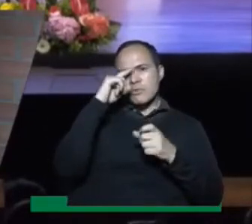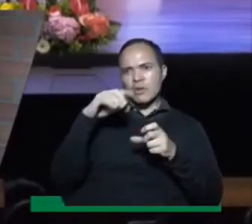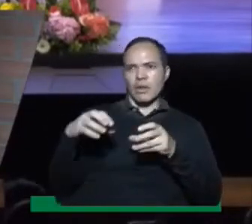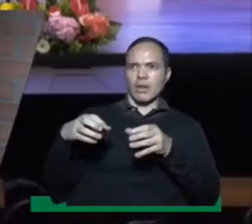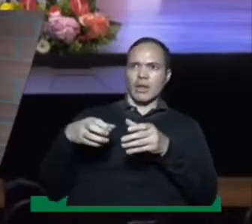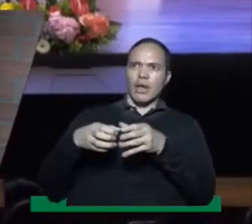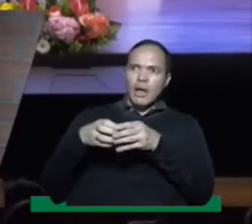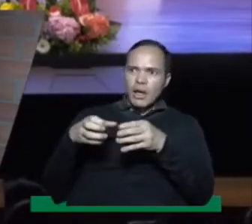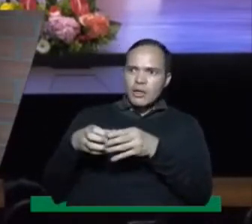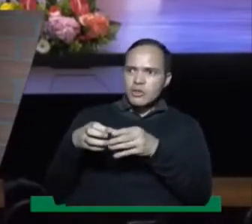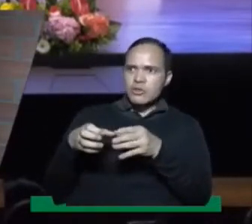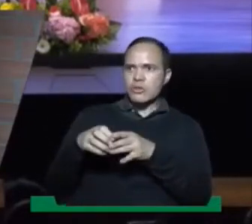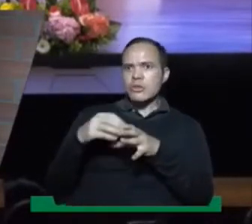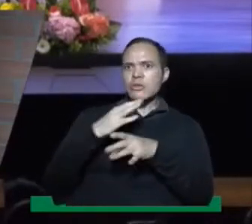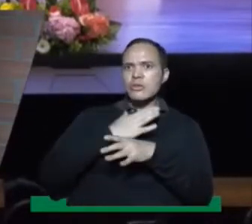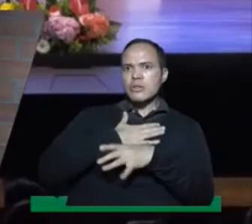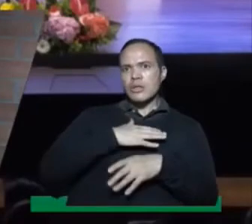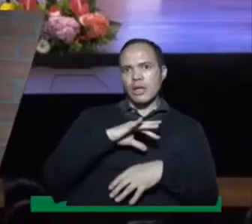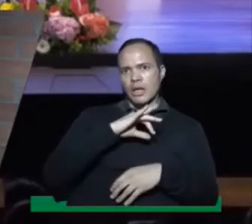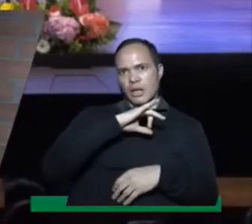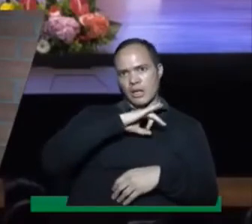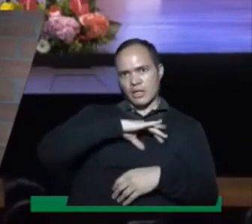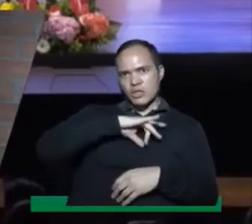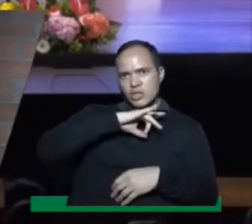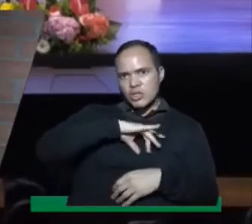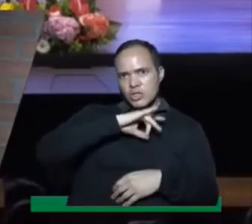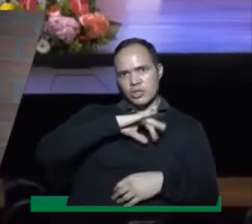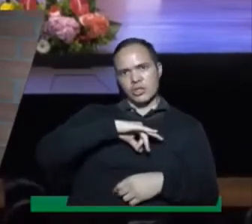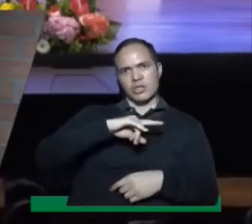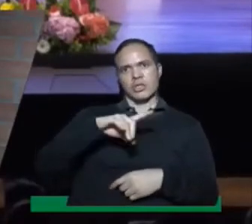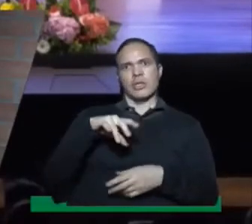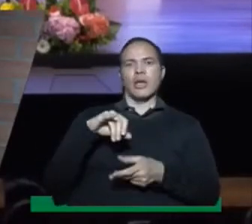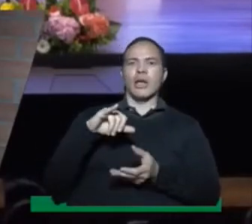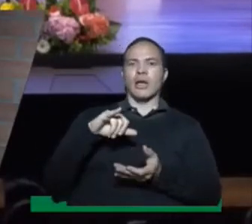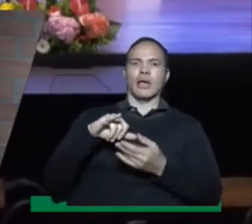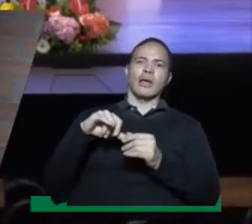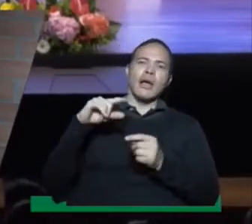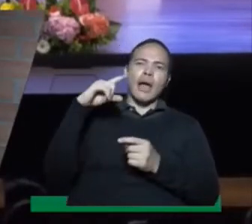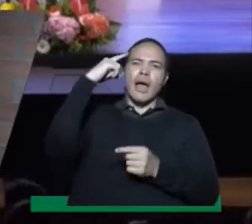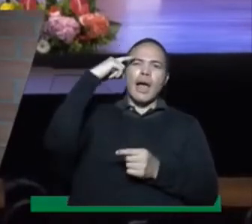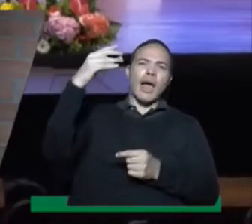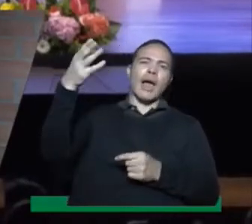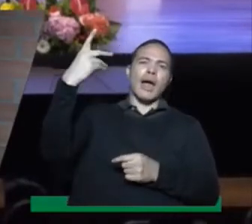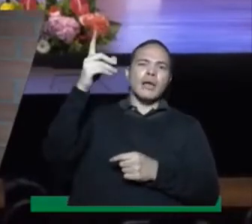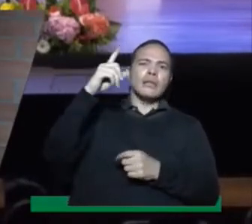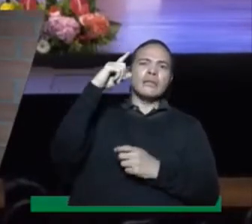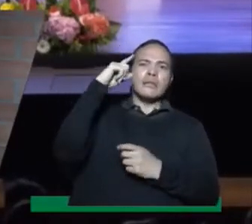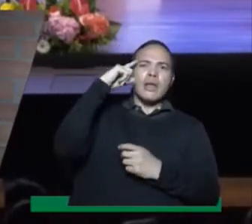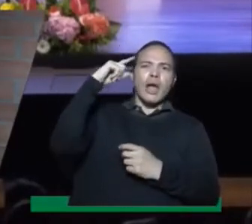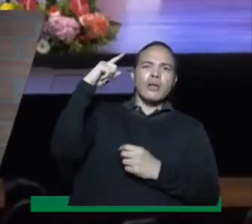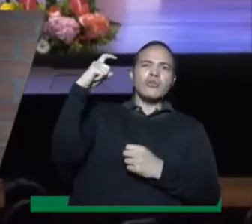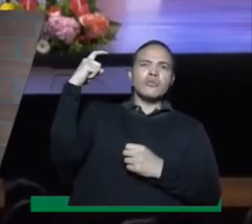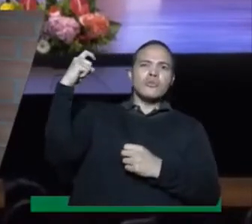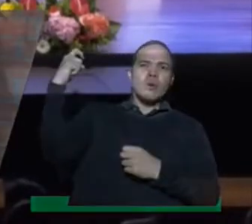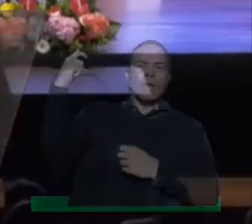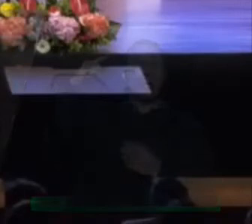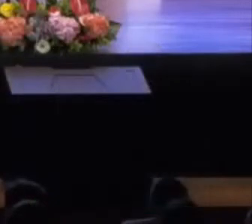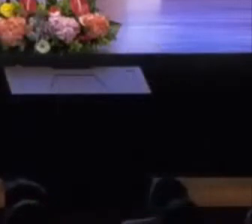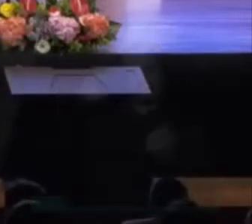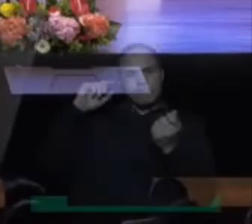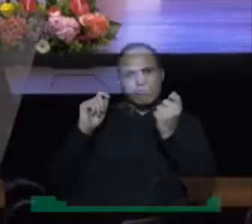representación de chile y del punto rural es un sueño así que crean en sus sueños